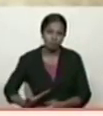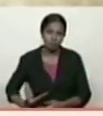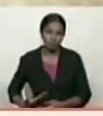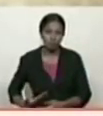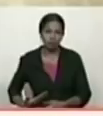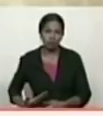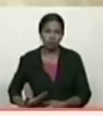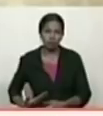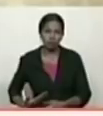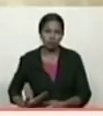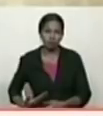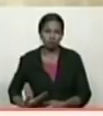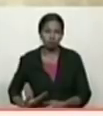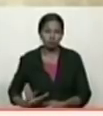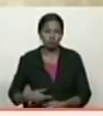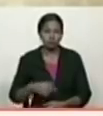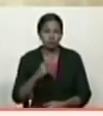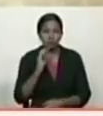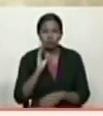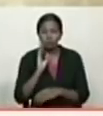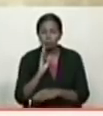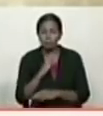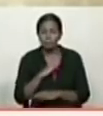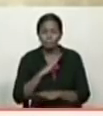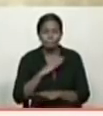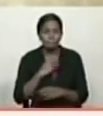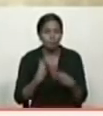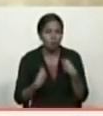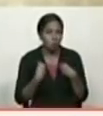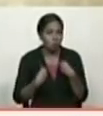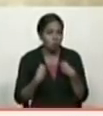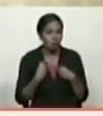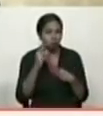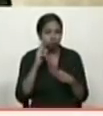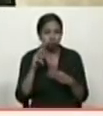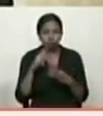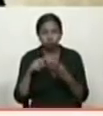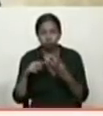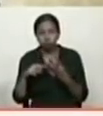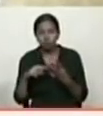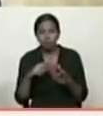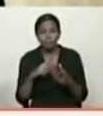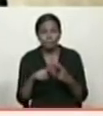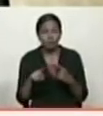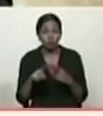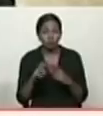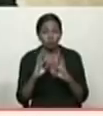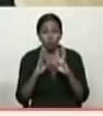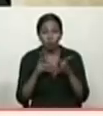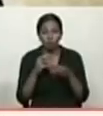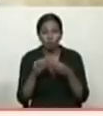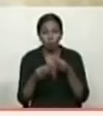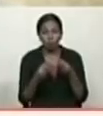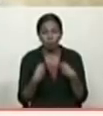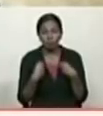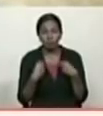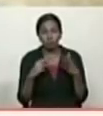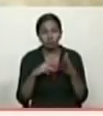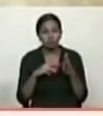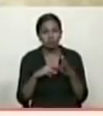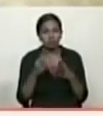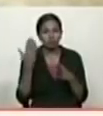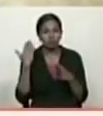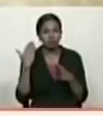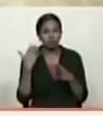por similitudes que ve, pero también diferencias entre lo que vivieron en Siria antes de la guerra y